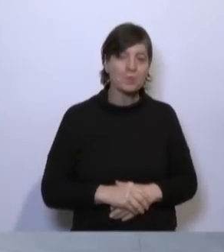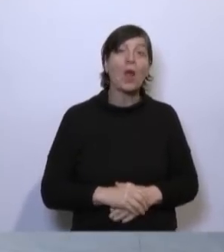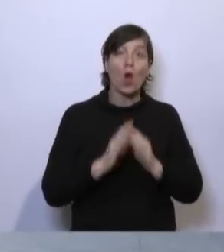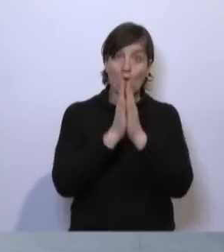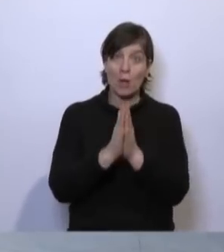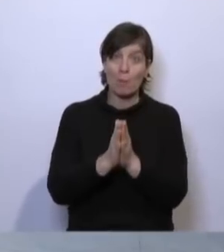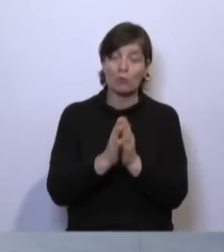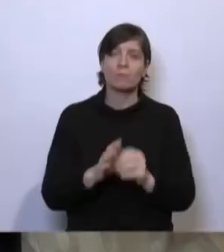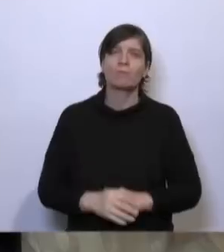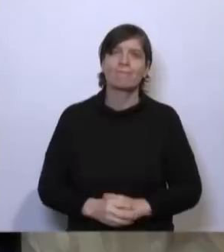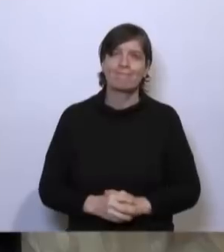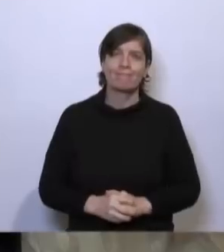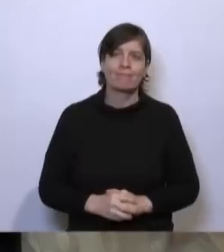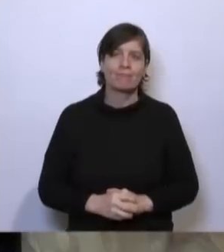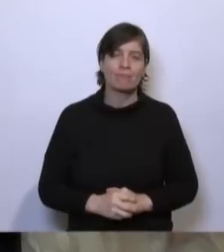Oremos.